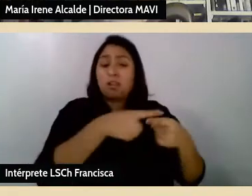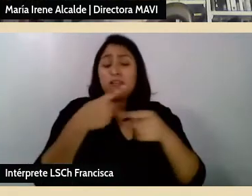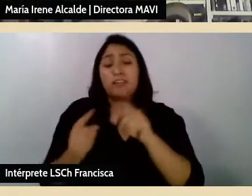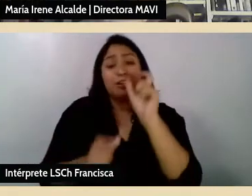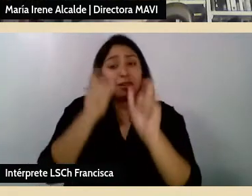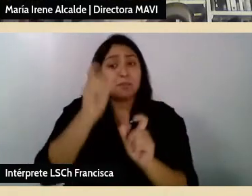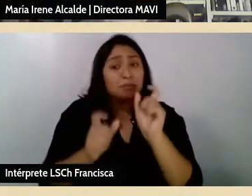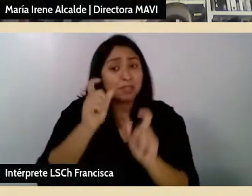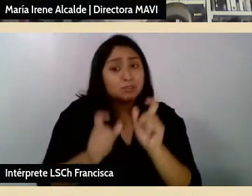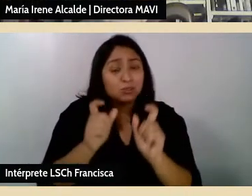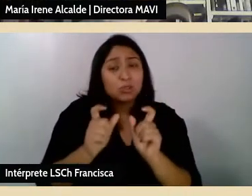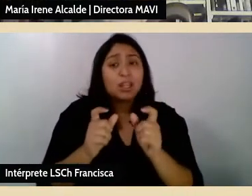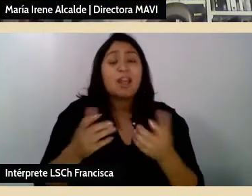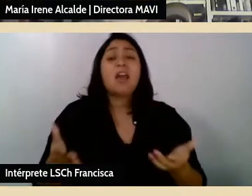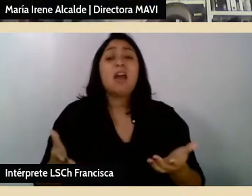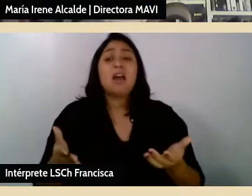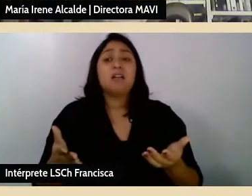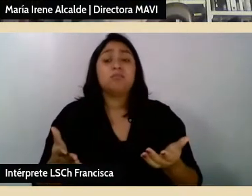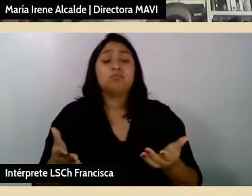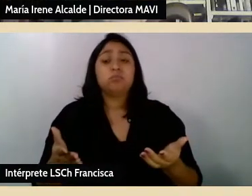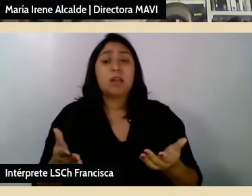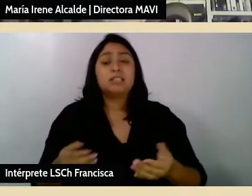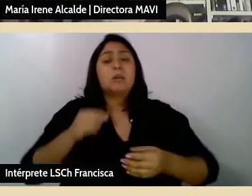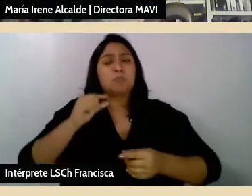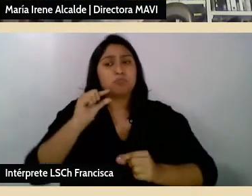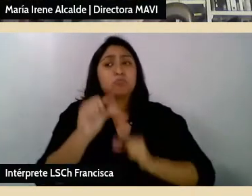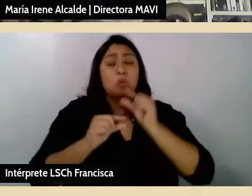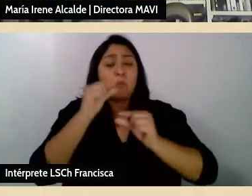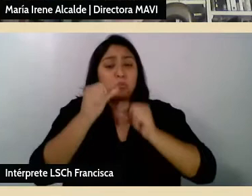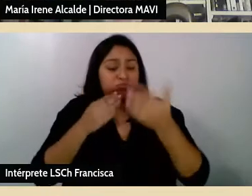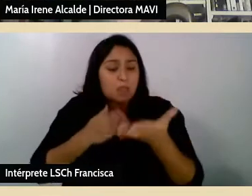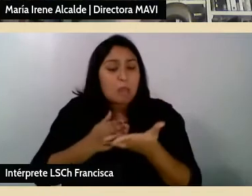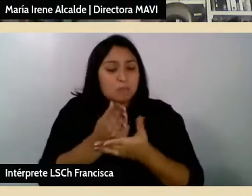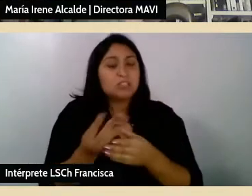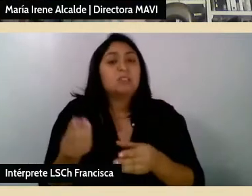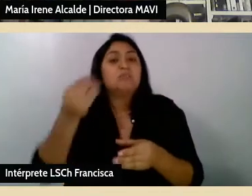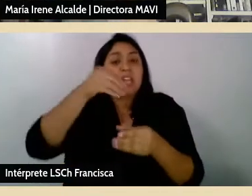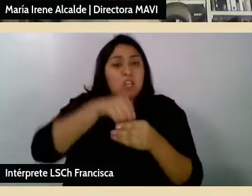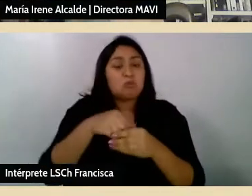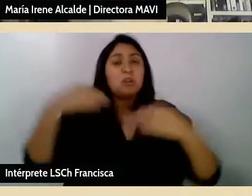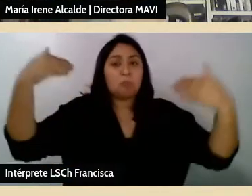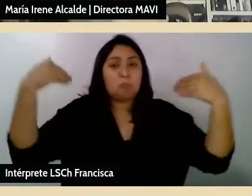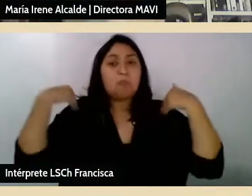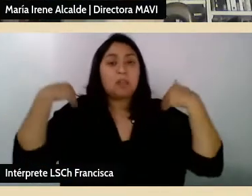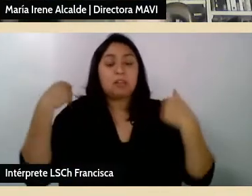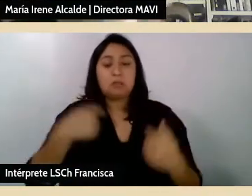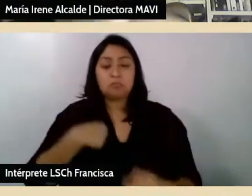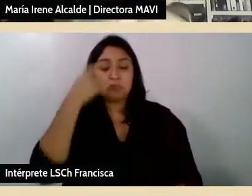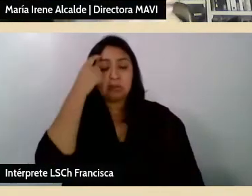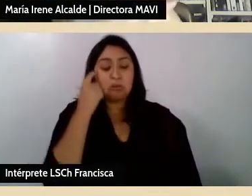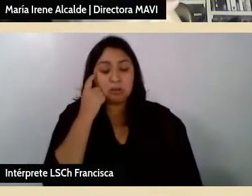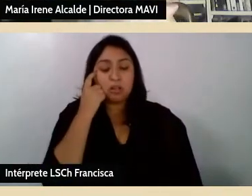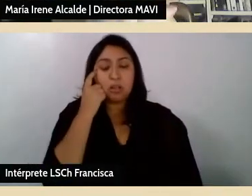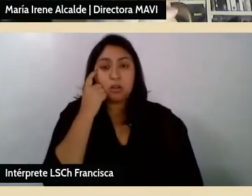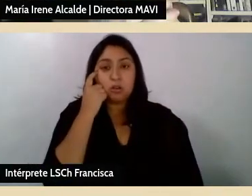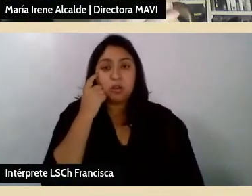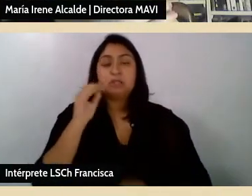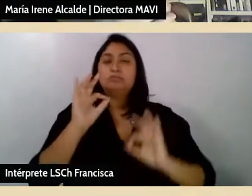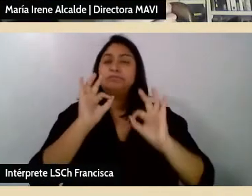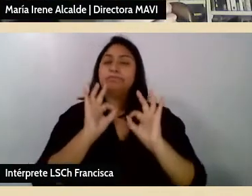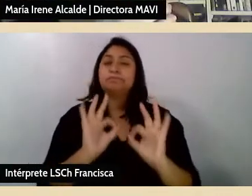tanto, empezar poco a poco a incorporar estas prácticas me parece